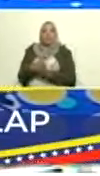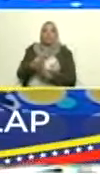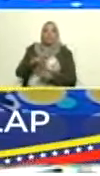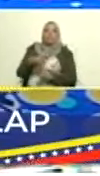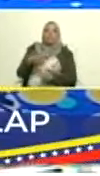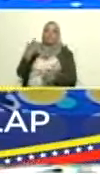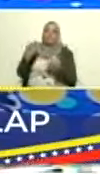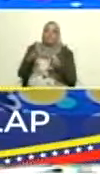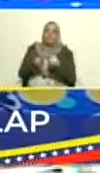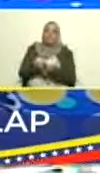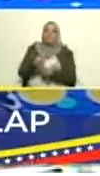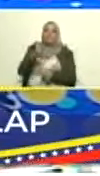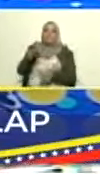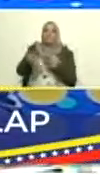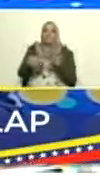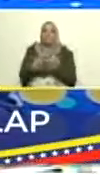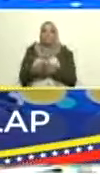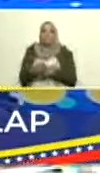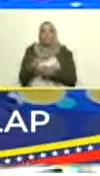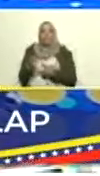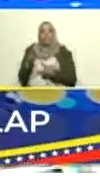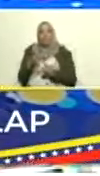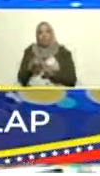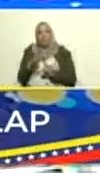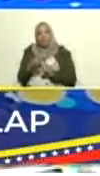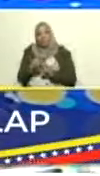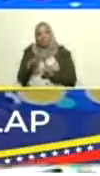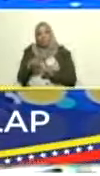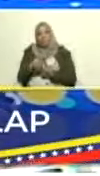carne del Táchira.